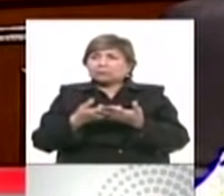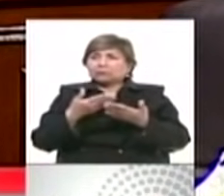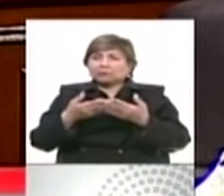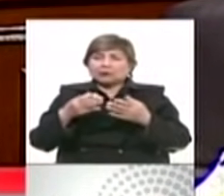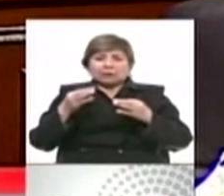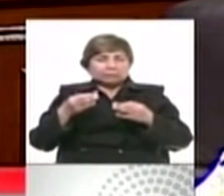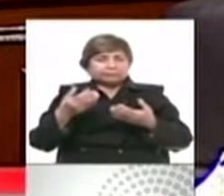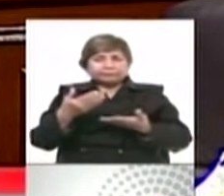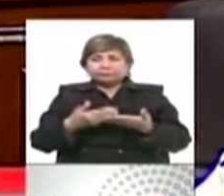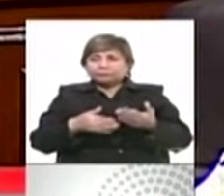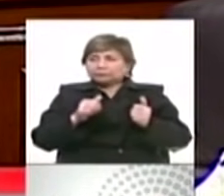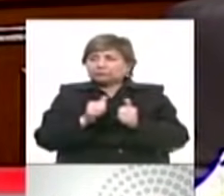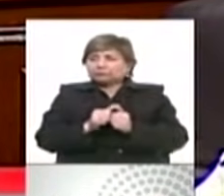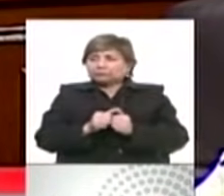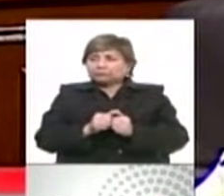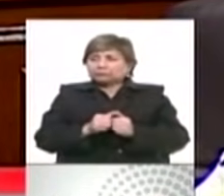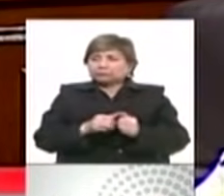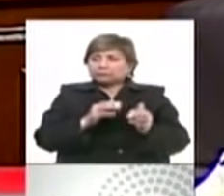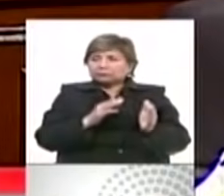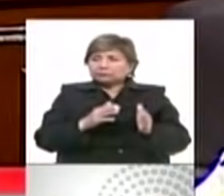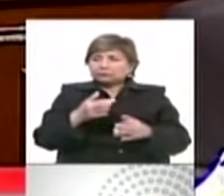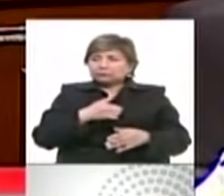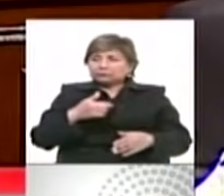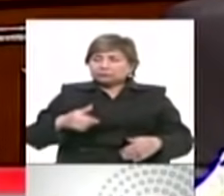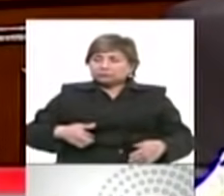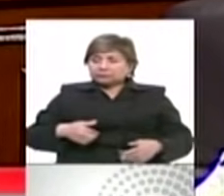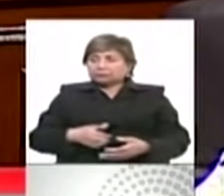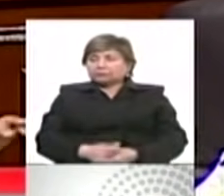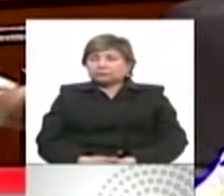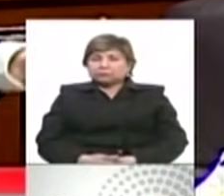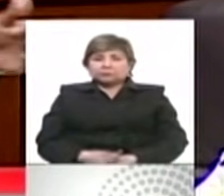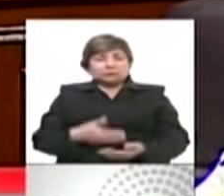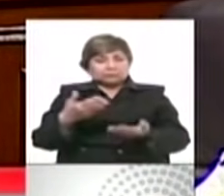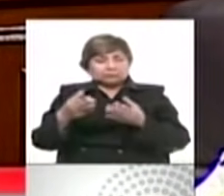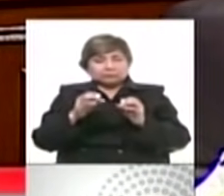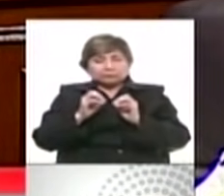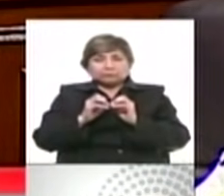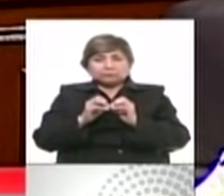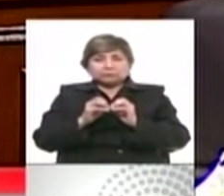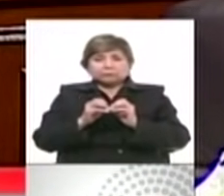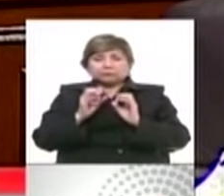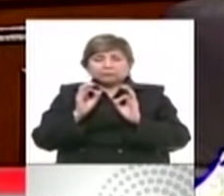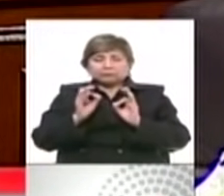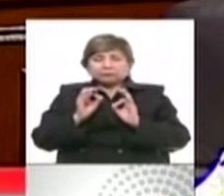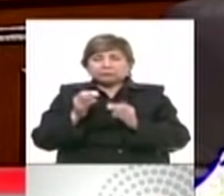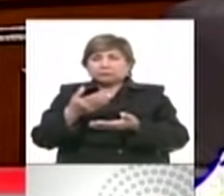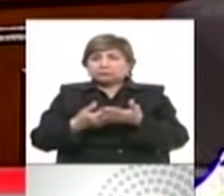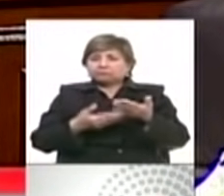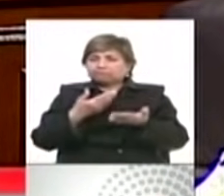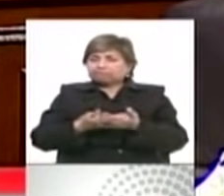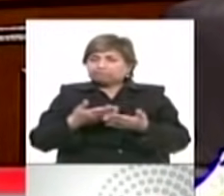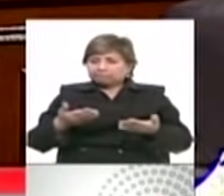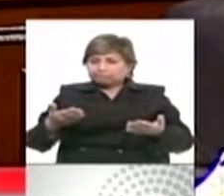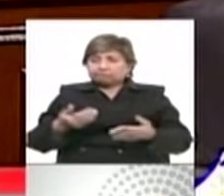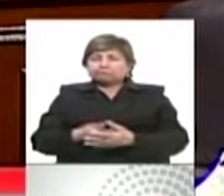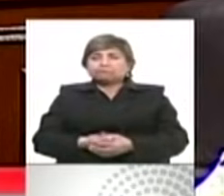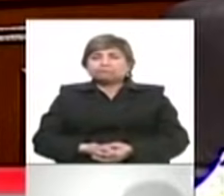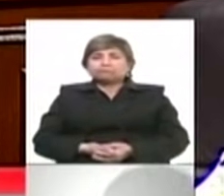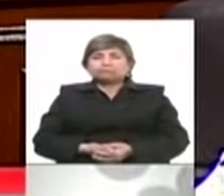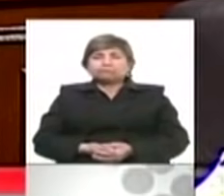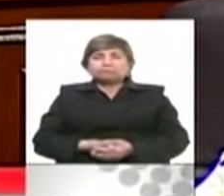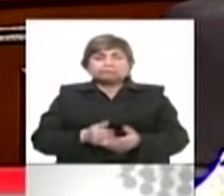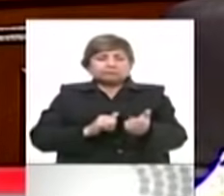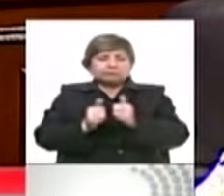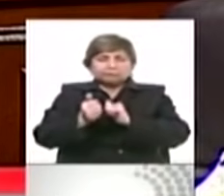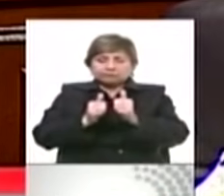quien genera esperanza de ser una buena política y no tener un confrontacional como